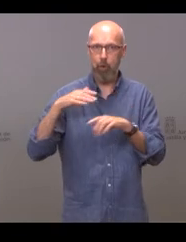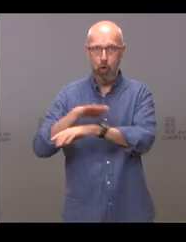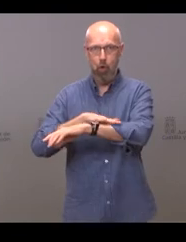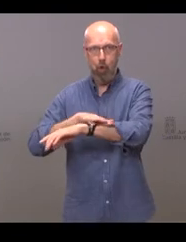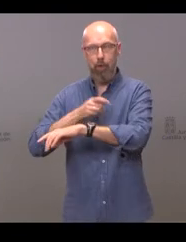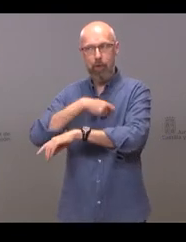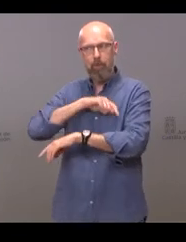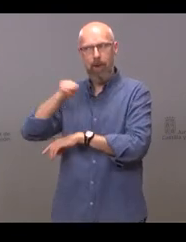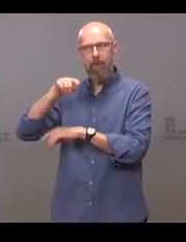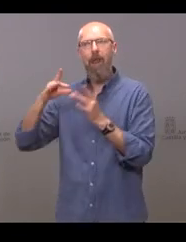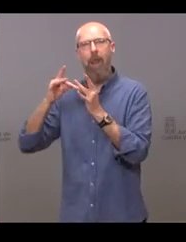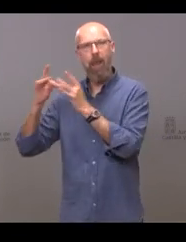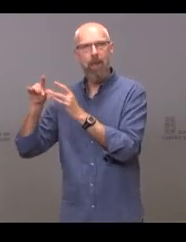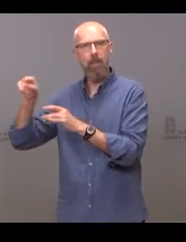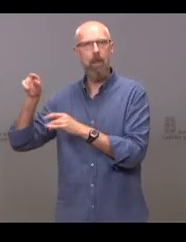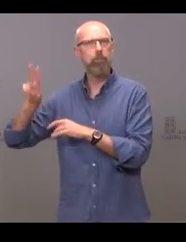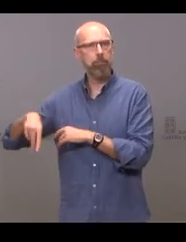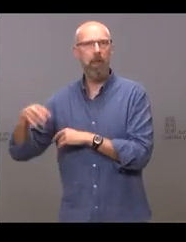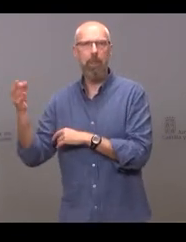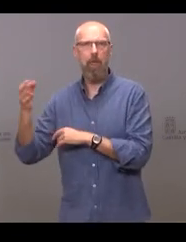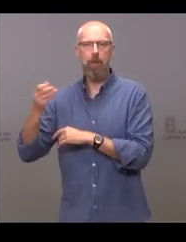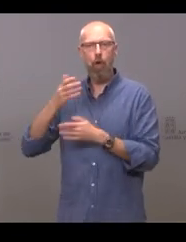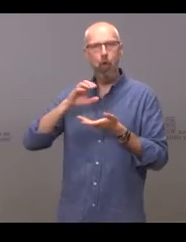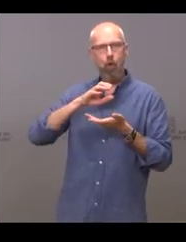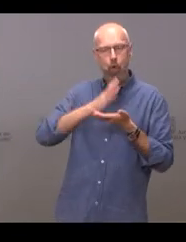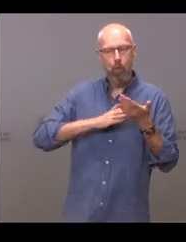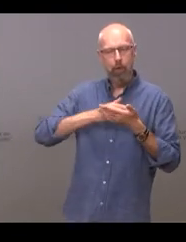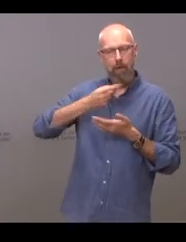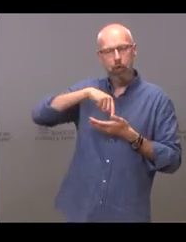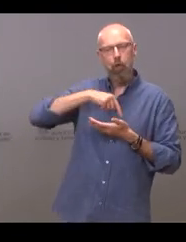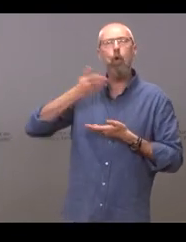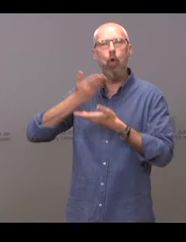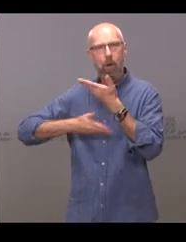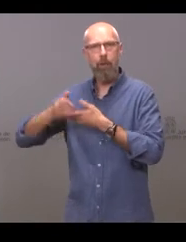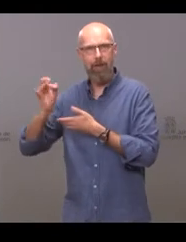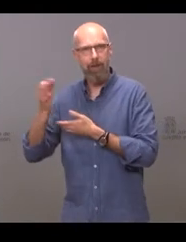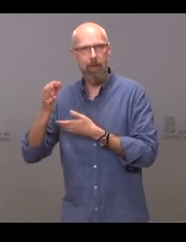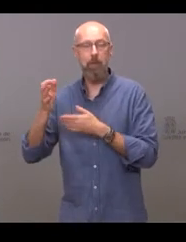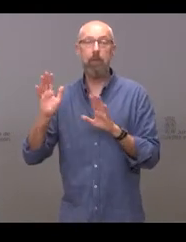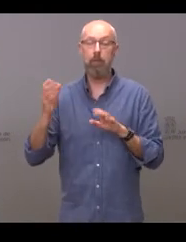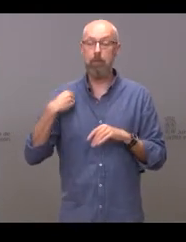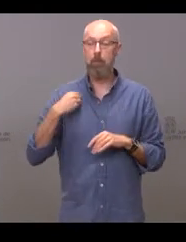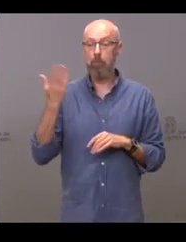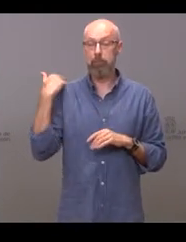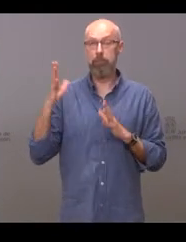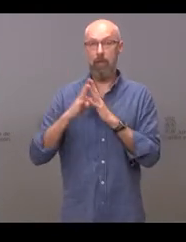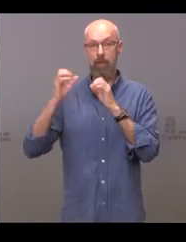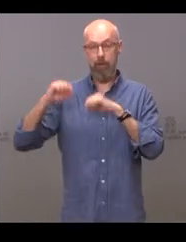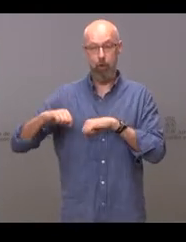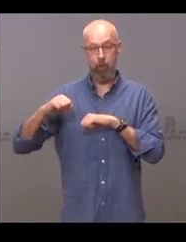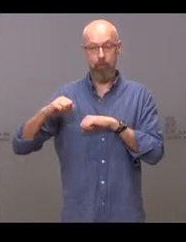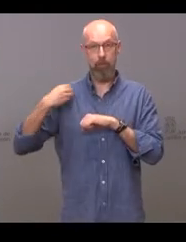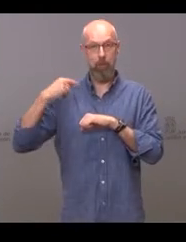y las comunidades autónomas colaboremos cuando la decisión que se adoptó respecto del ocio nocturno